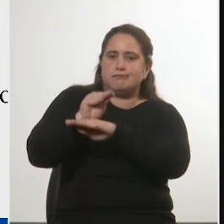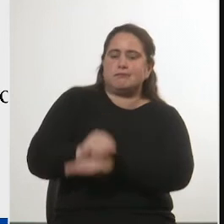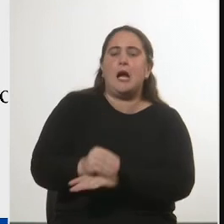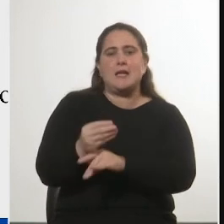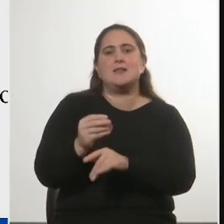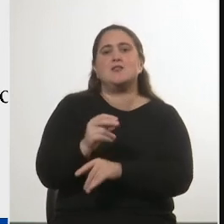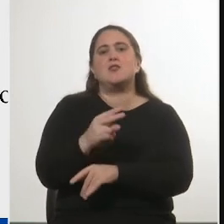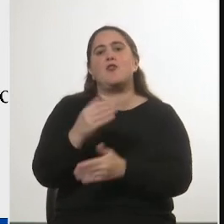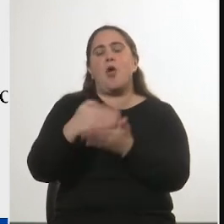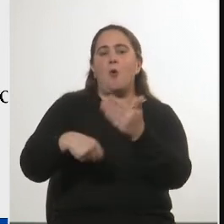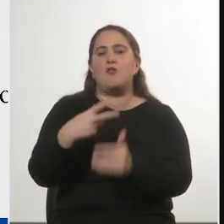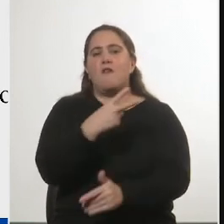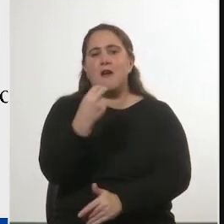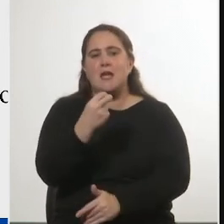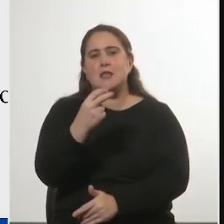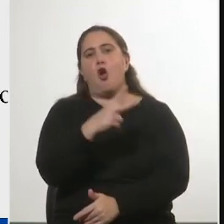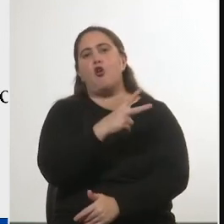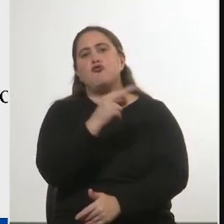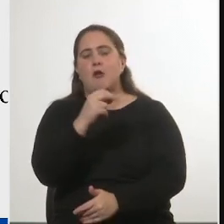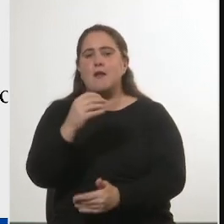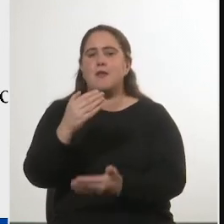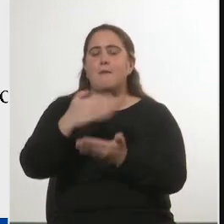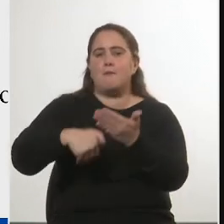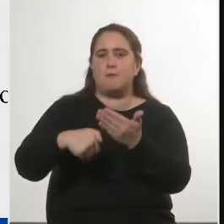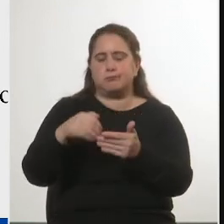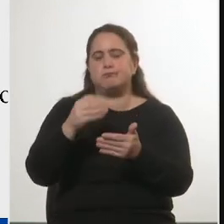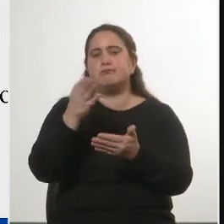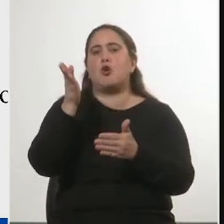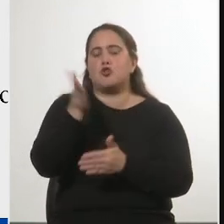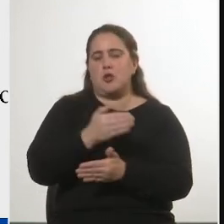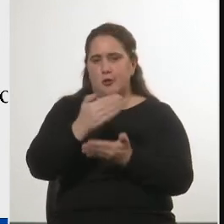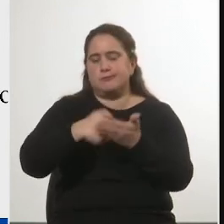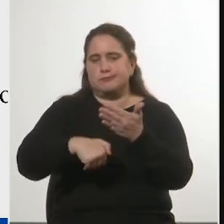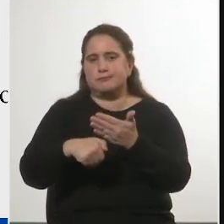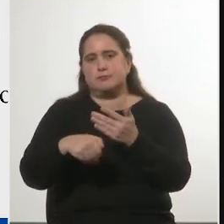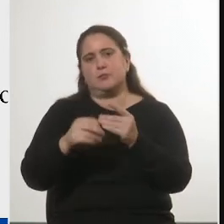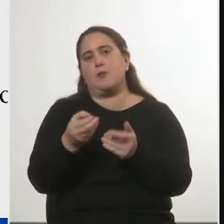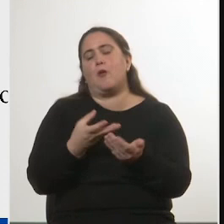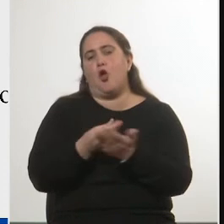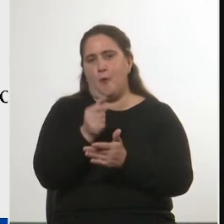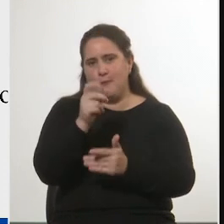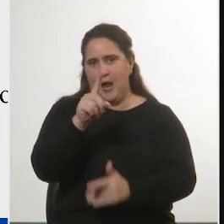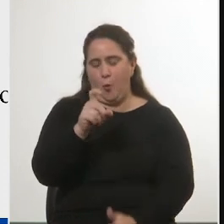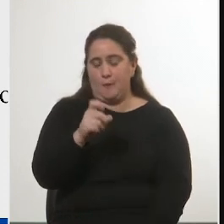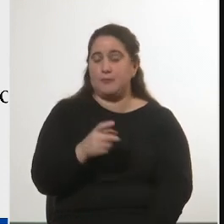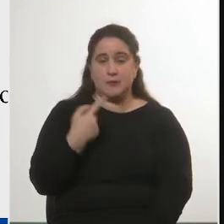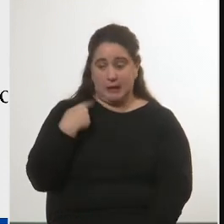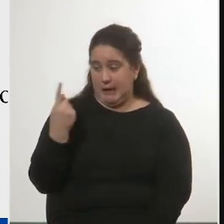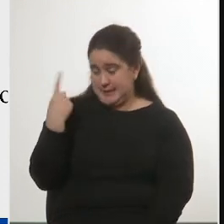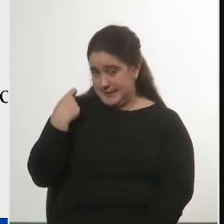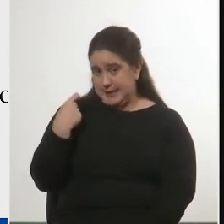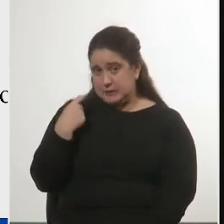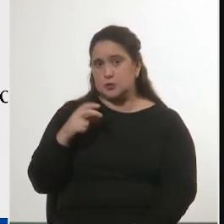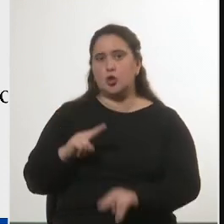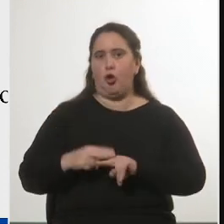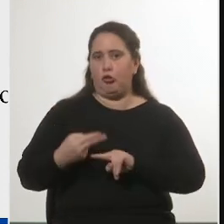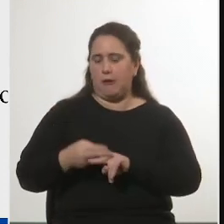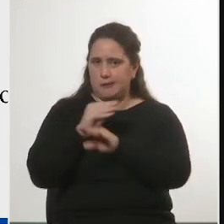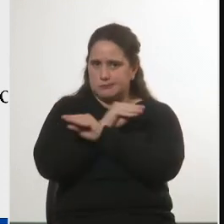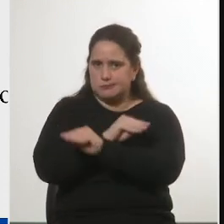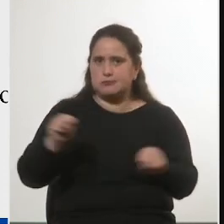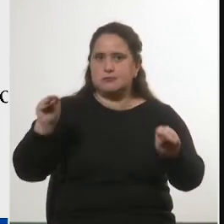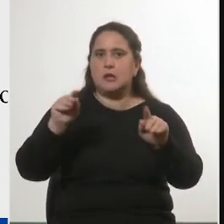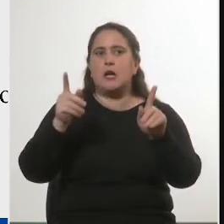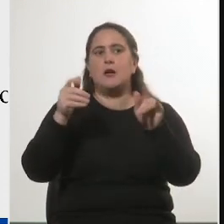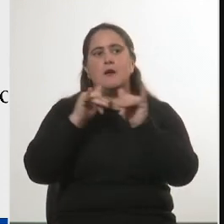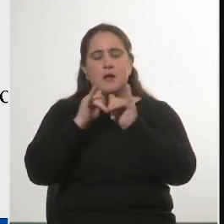del 20 a 30% de la compra de bidones. Hoy en día sabemos que en el día de ayer se hicieron nuevos anuncios,